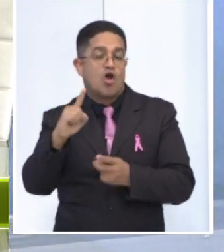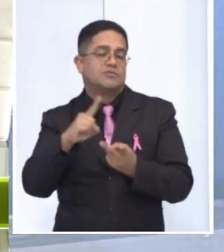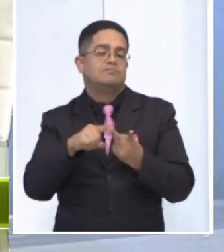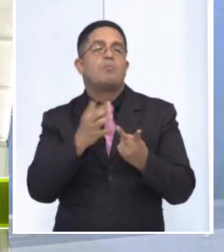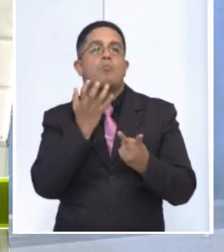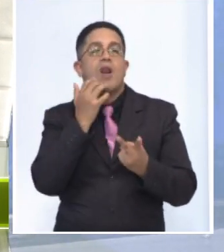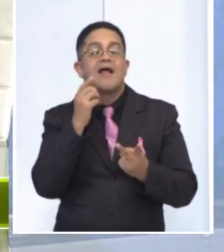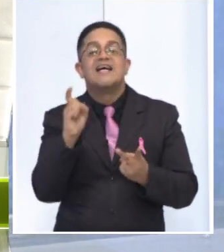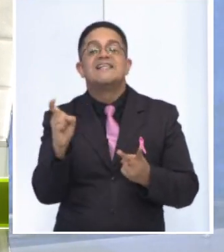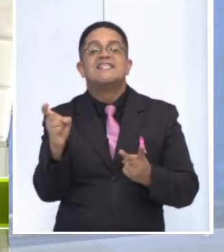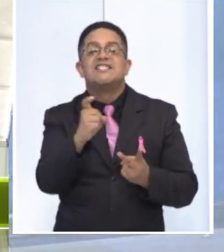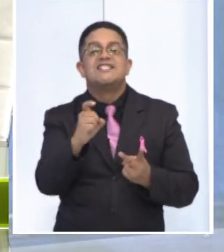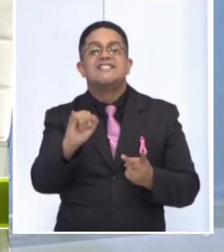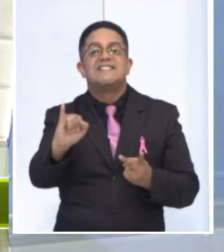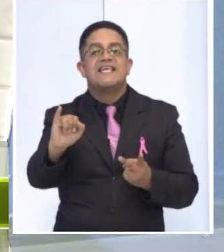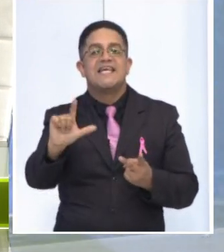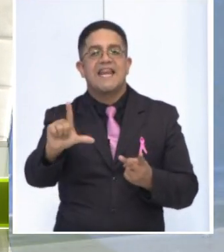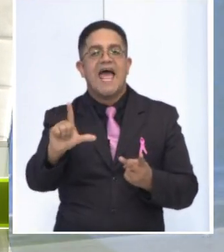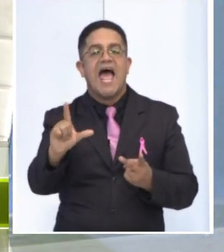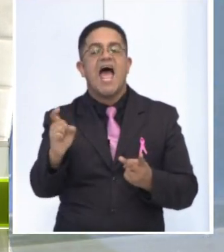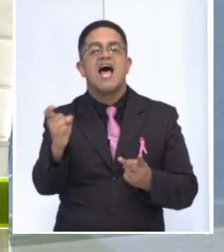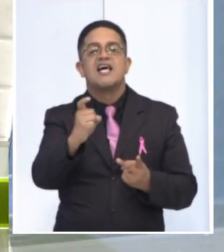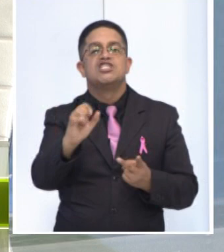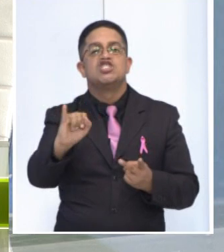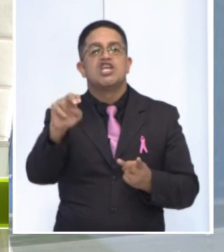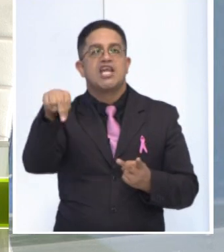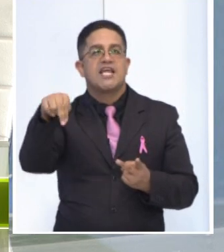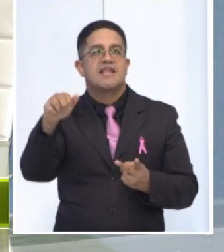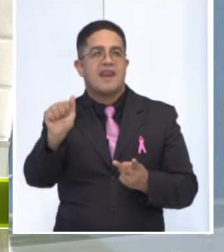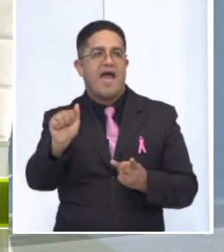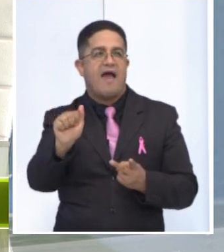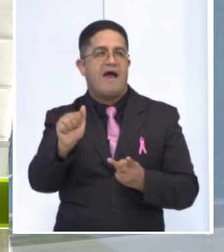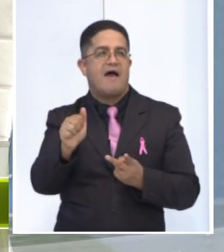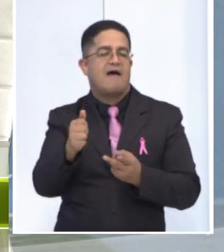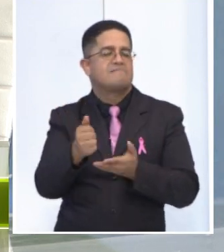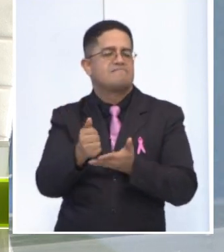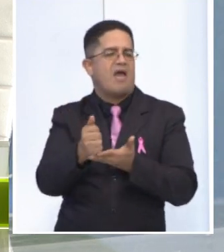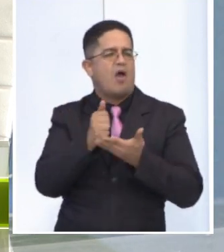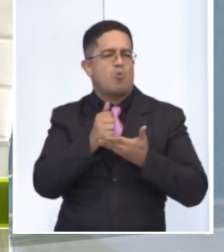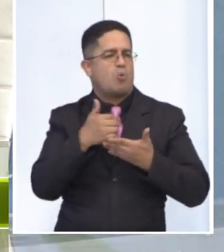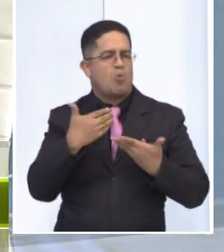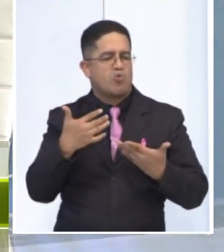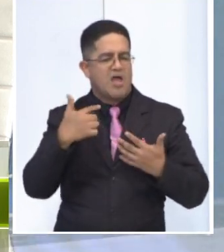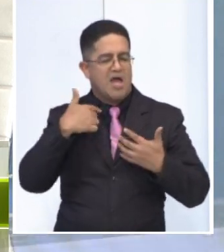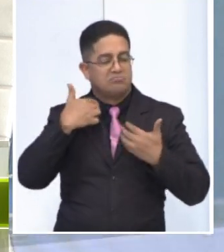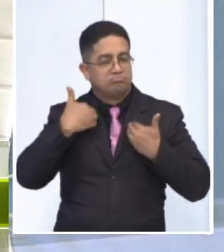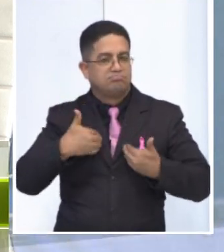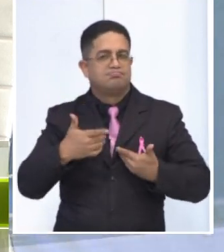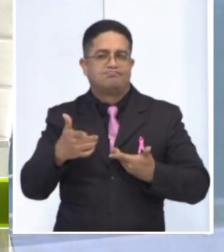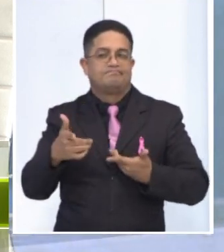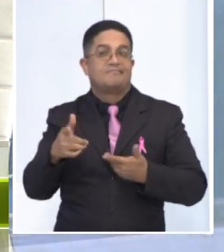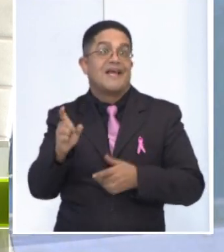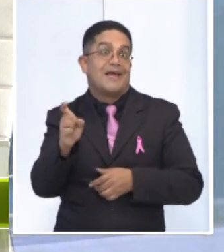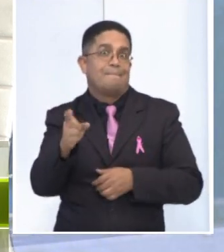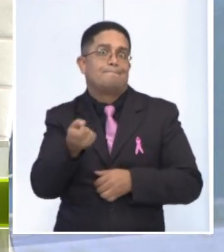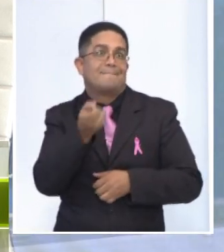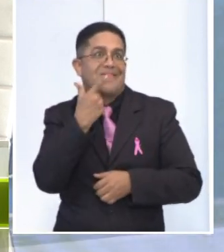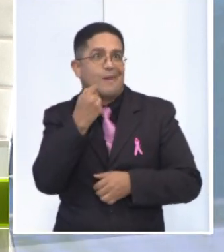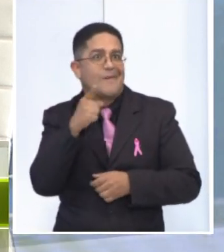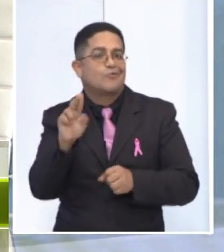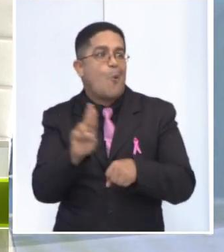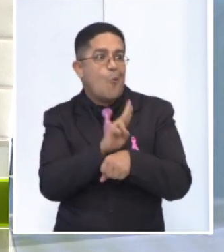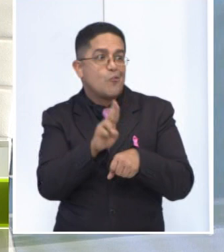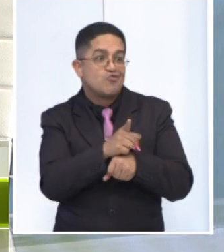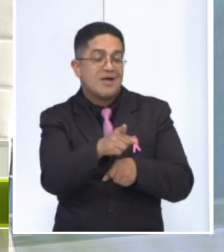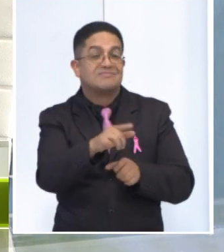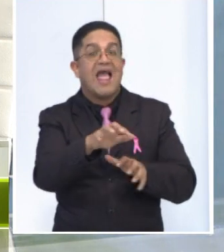la silacina, que es un tratamiento que va directamente a la parte veterinaria. Entonces su combinación se le